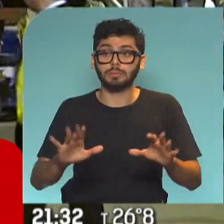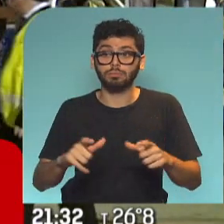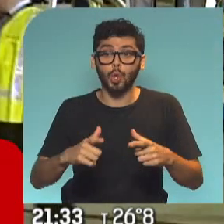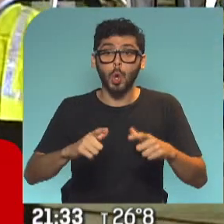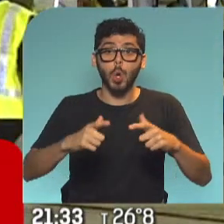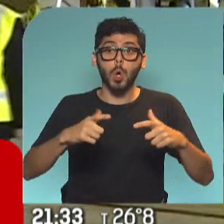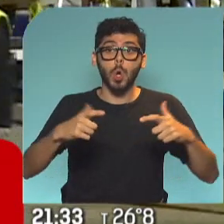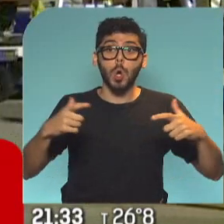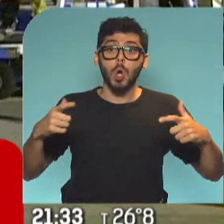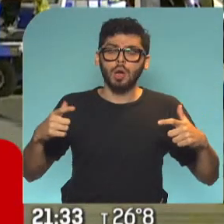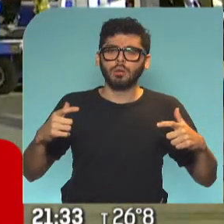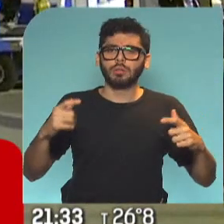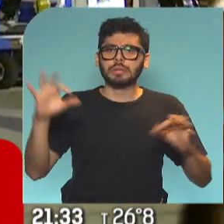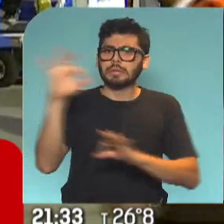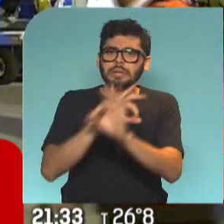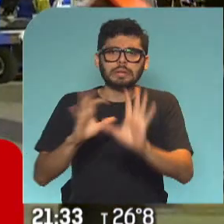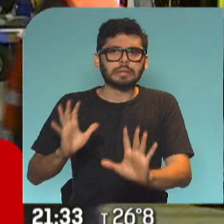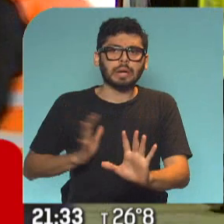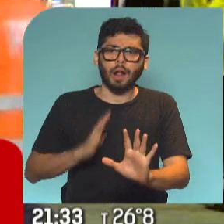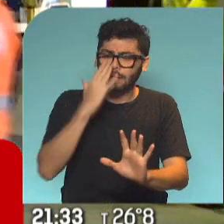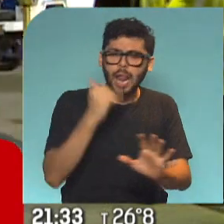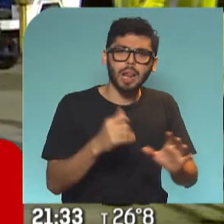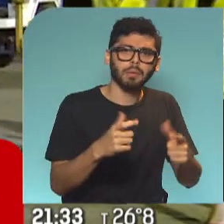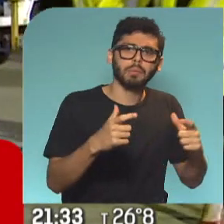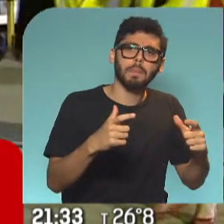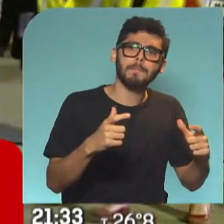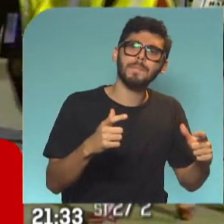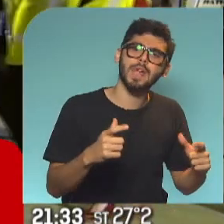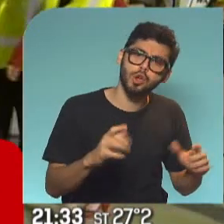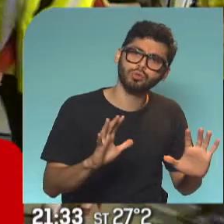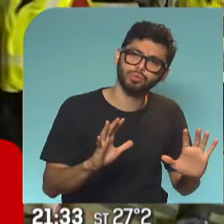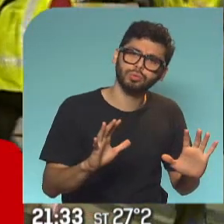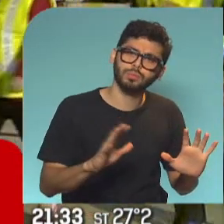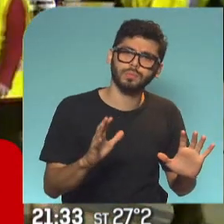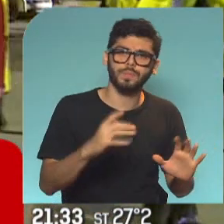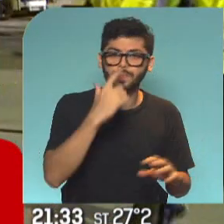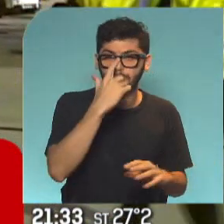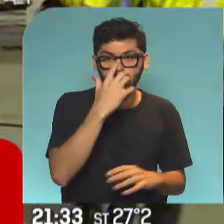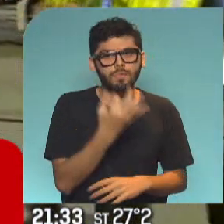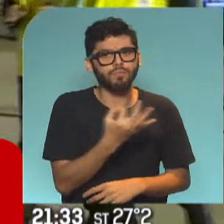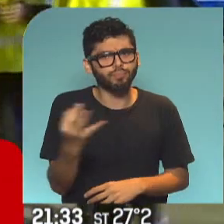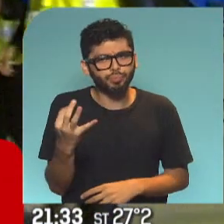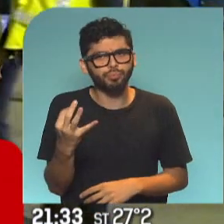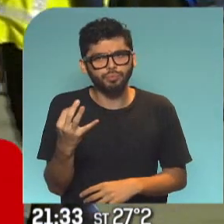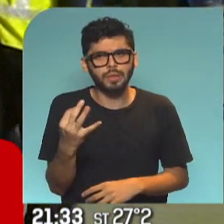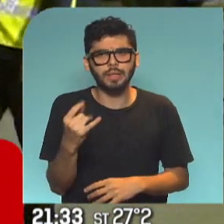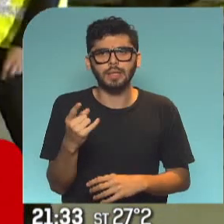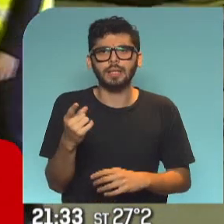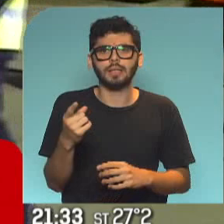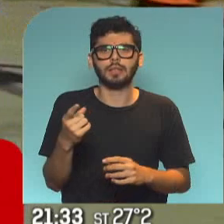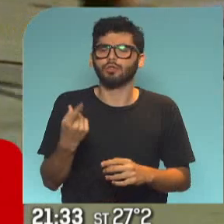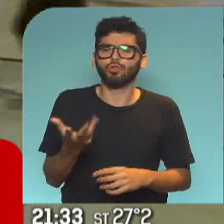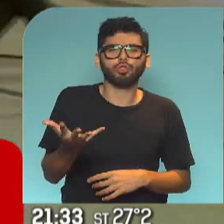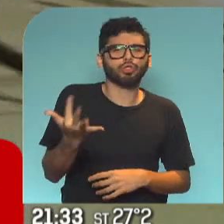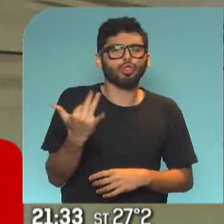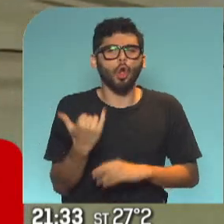fueron de la mano con la realidad. Eso que decís, Feli, es cierto, el parte diario ha quedado estigmatizado por